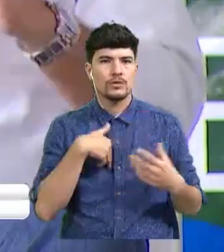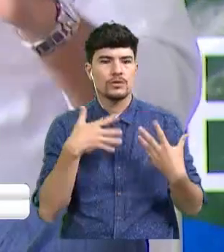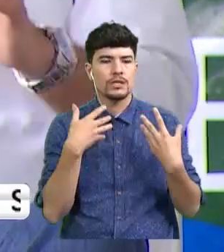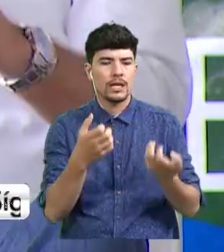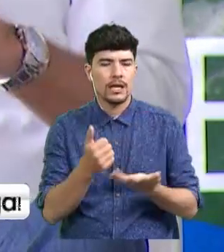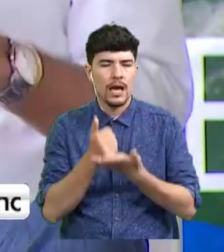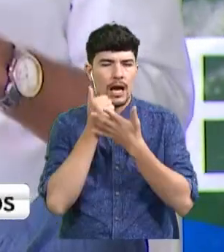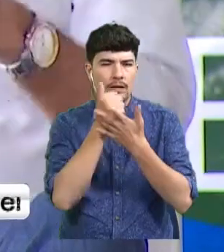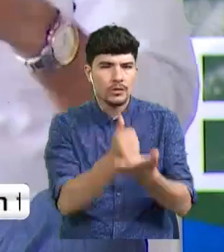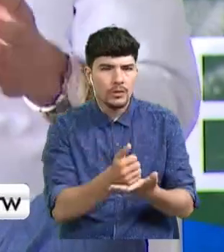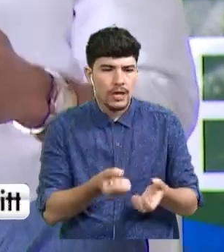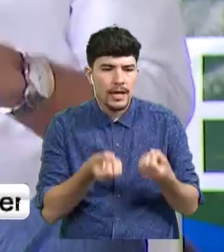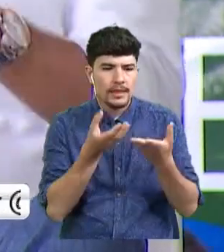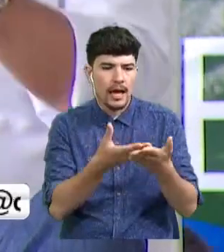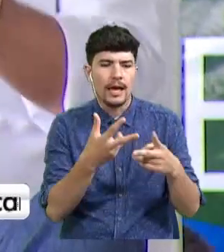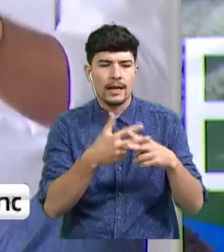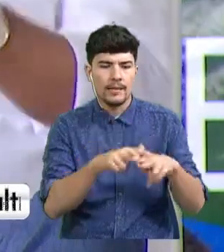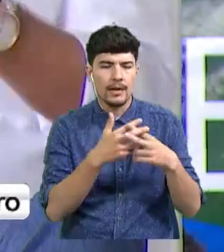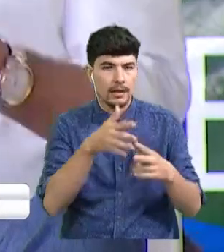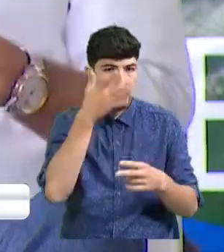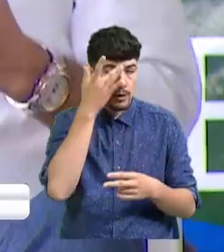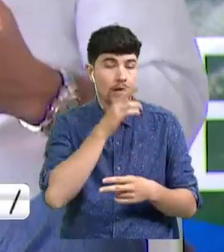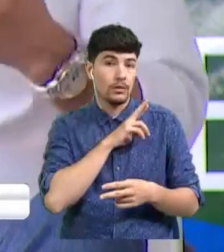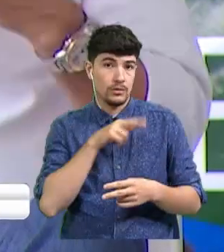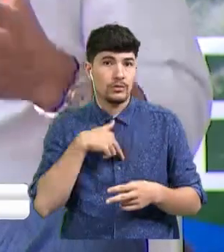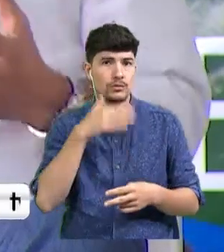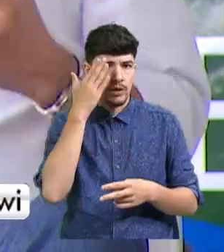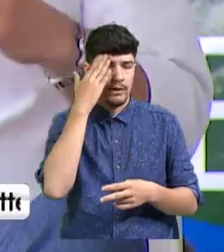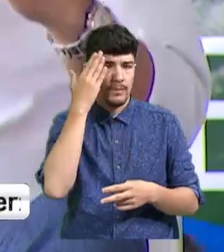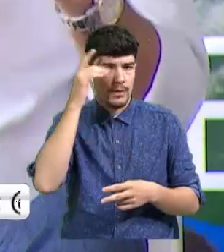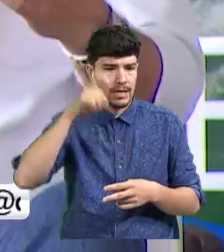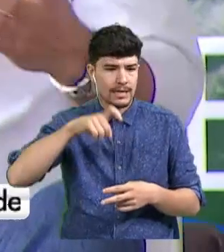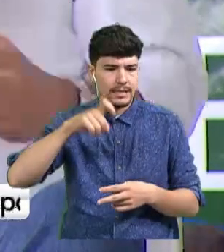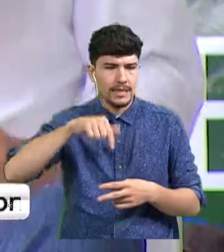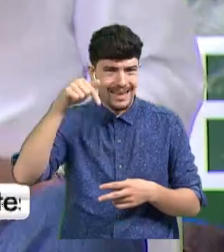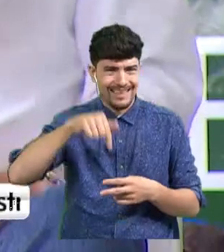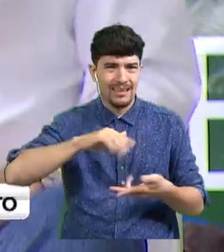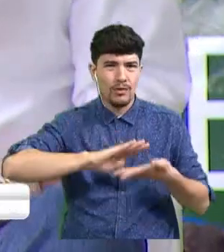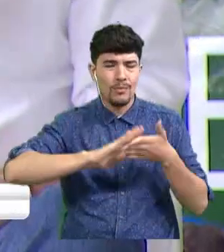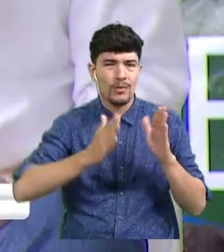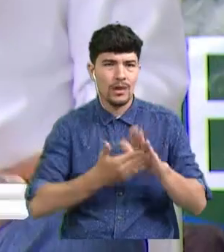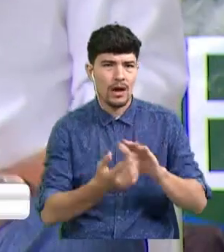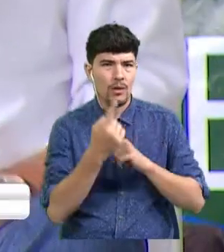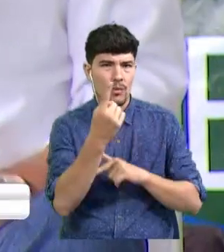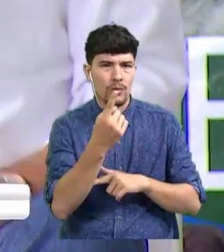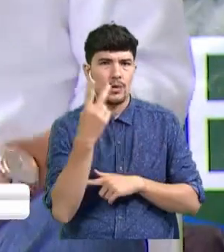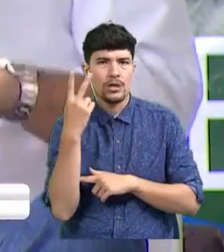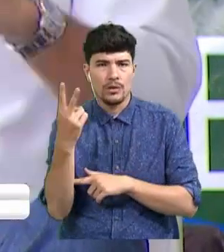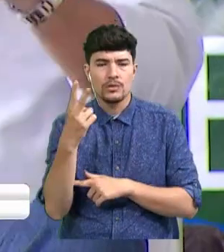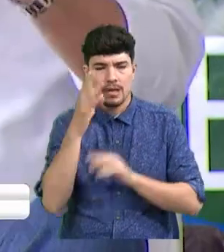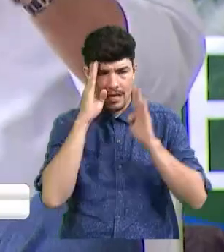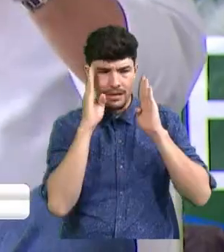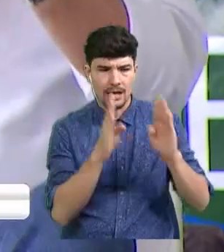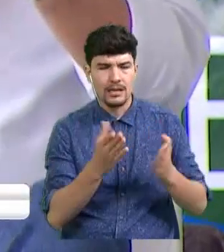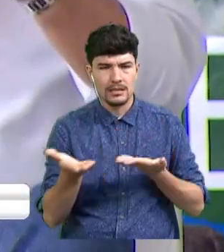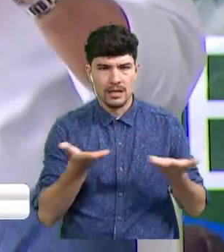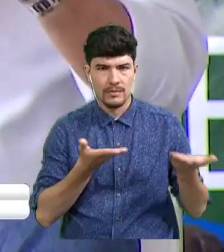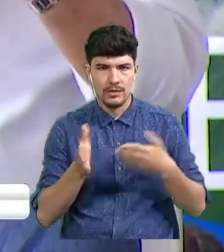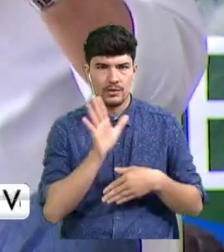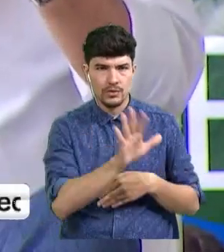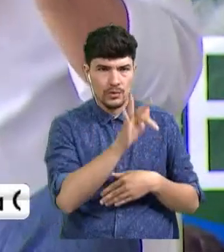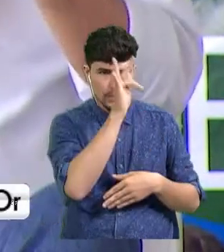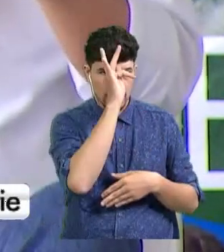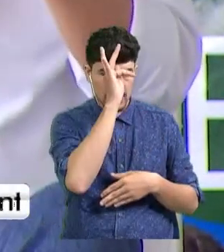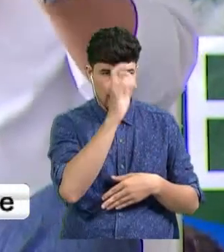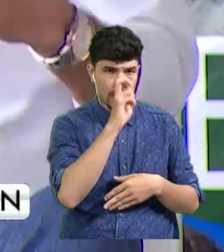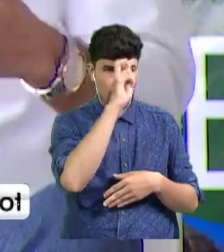ayudar con esta dotación porque sabemos las necesidades que tiene la Comuna 1 y 2 en la atención con el Hospital del Norte para que ellos puedan